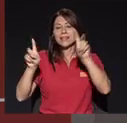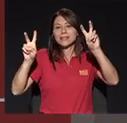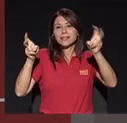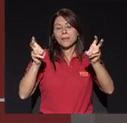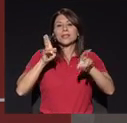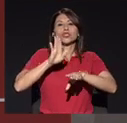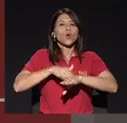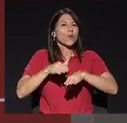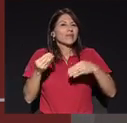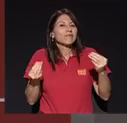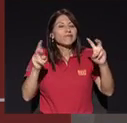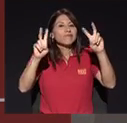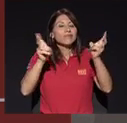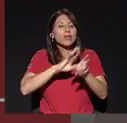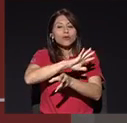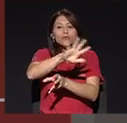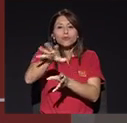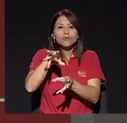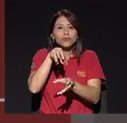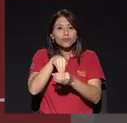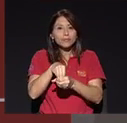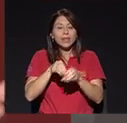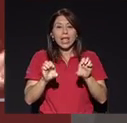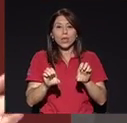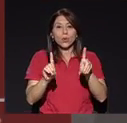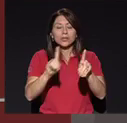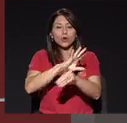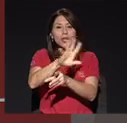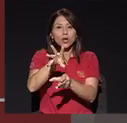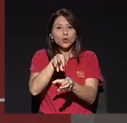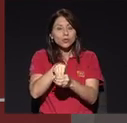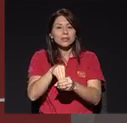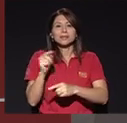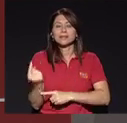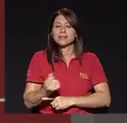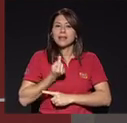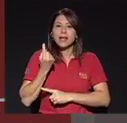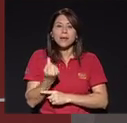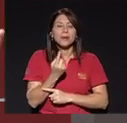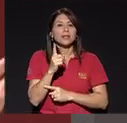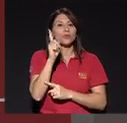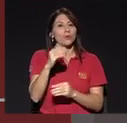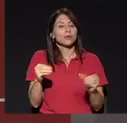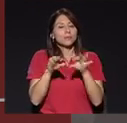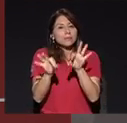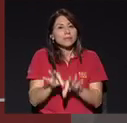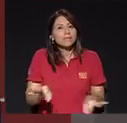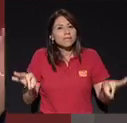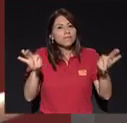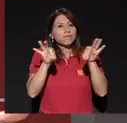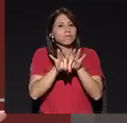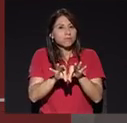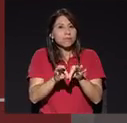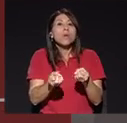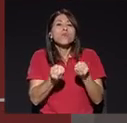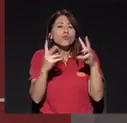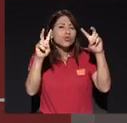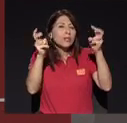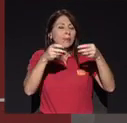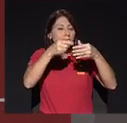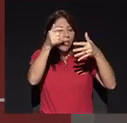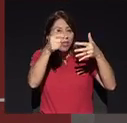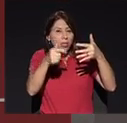inclusividad. El tema de la educación inclusiva pues siempre es uno de los más importantes. Hay muchos,